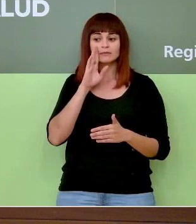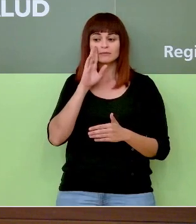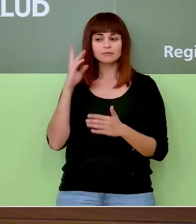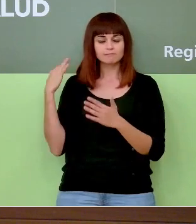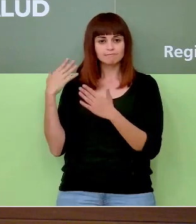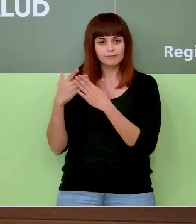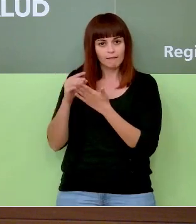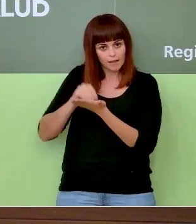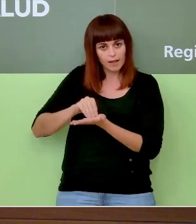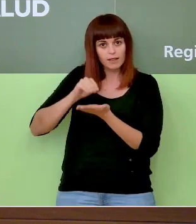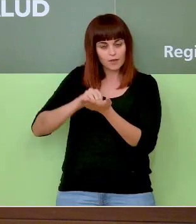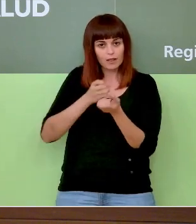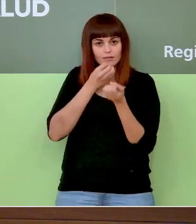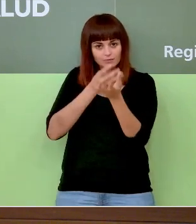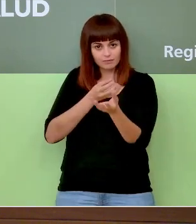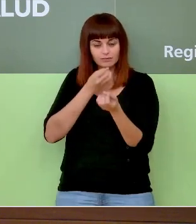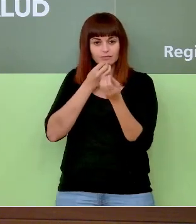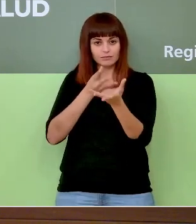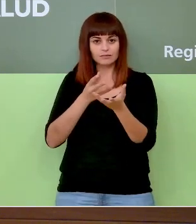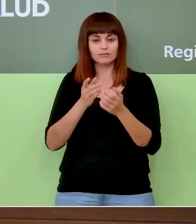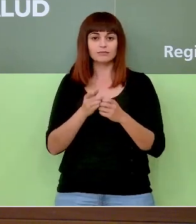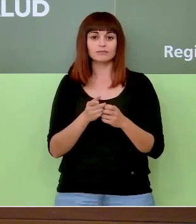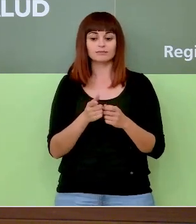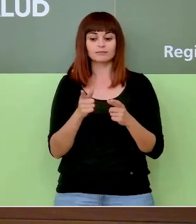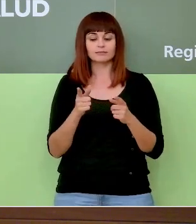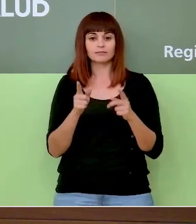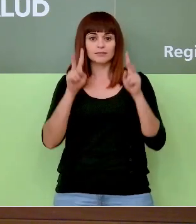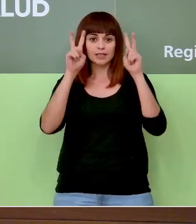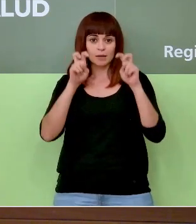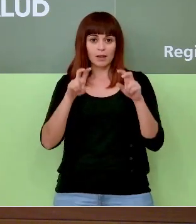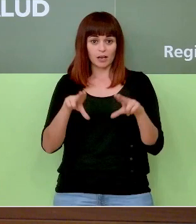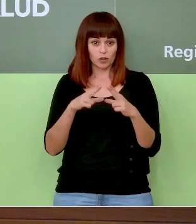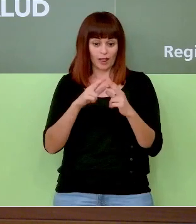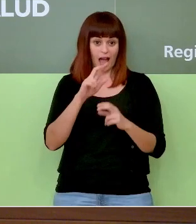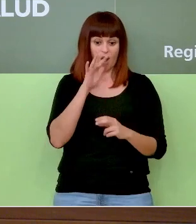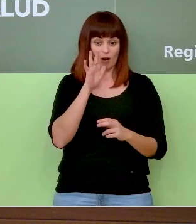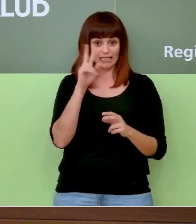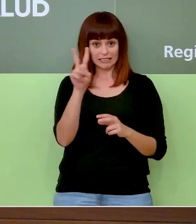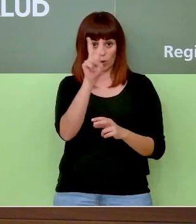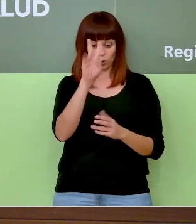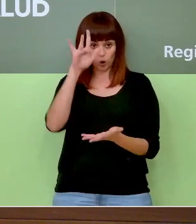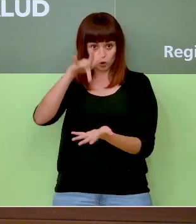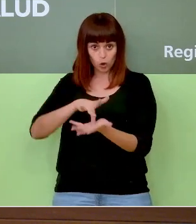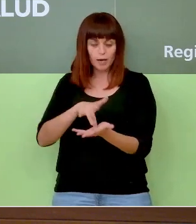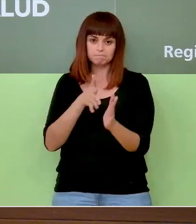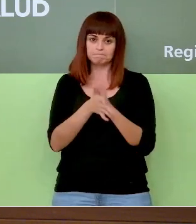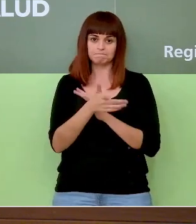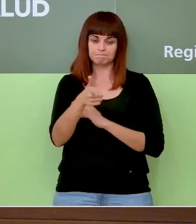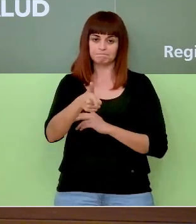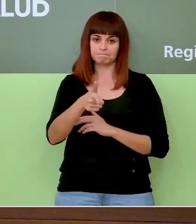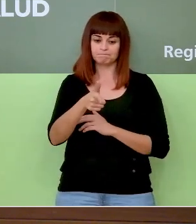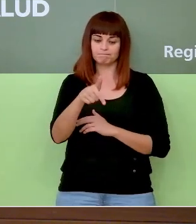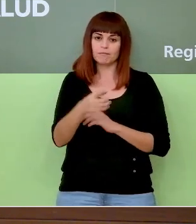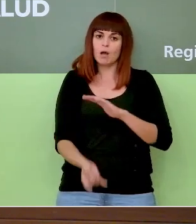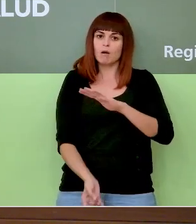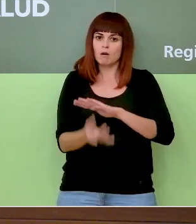ya en varias ocasiones, la interacción social en esta segunda oleada es el epicentro de las causas que están